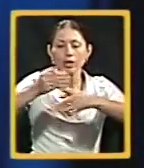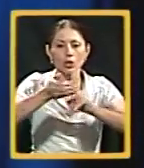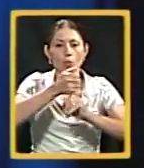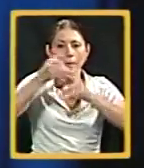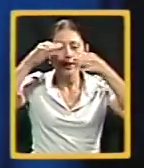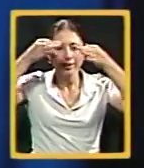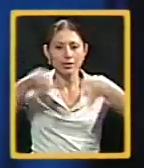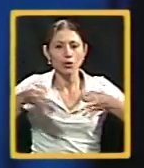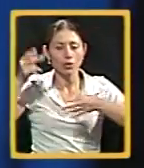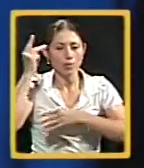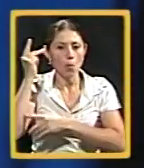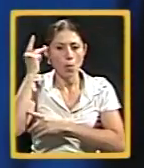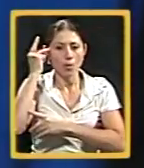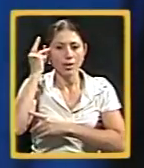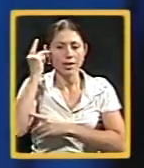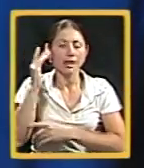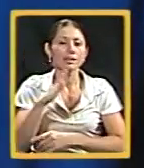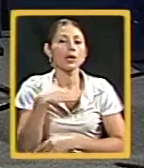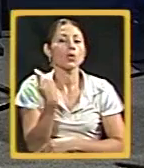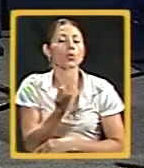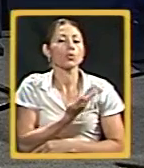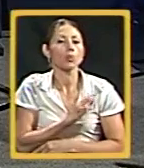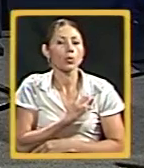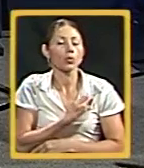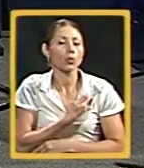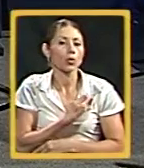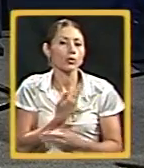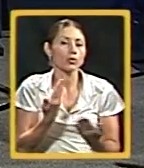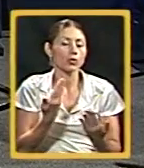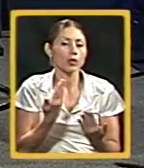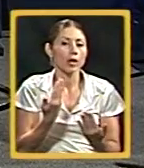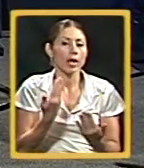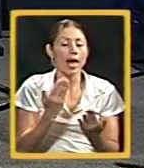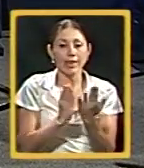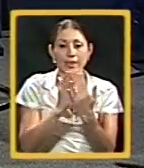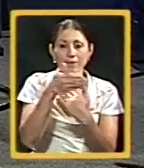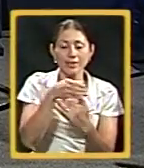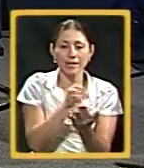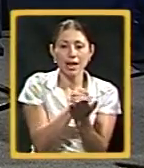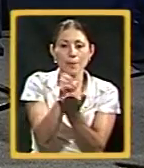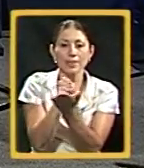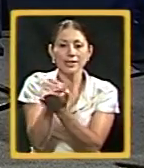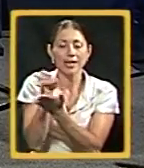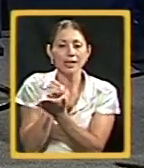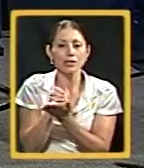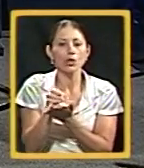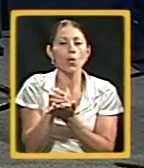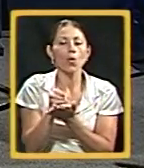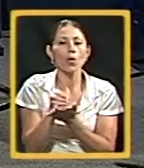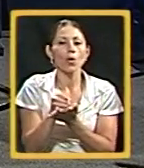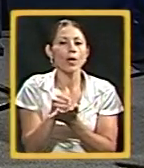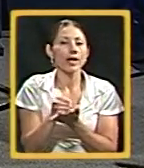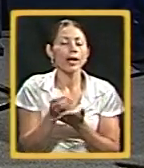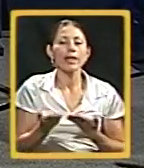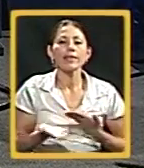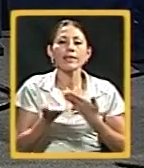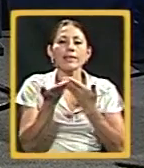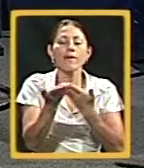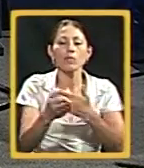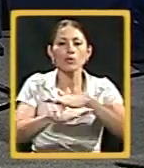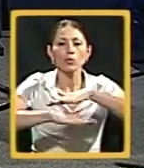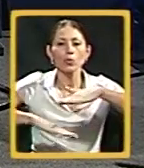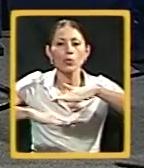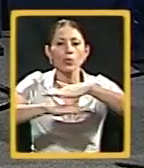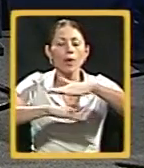políticas. Nosotros, digamos que con la investigación lo que hacíamos era proporcionar pues el fundamento para